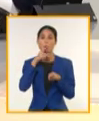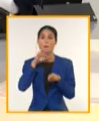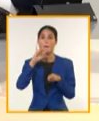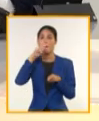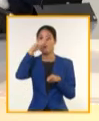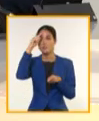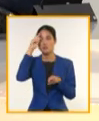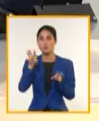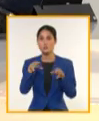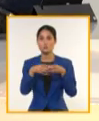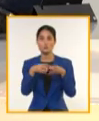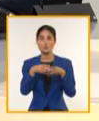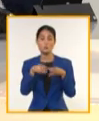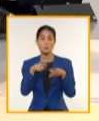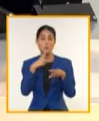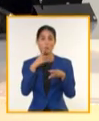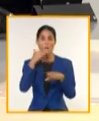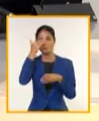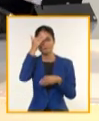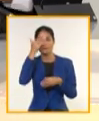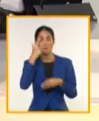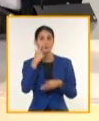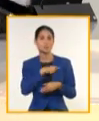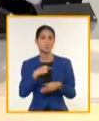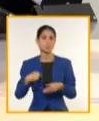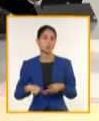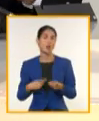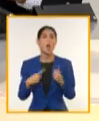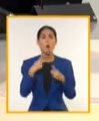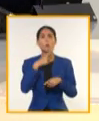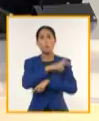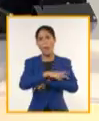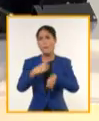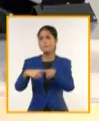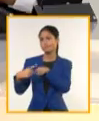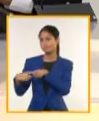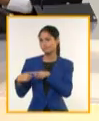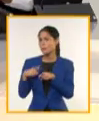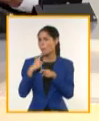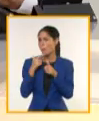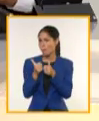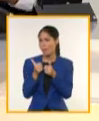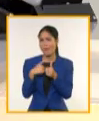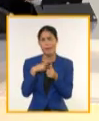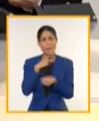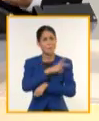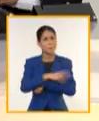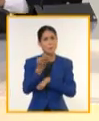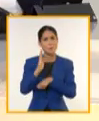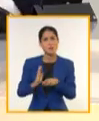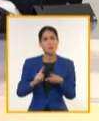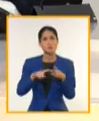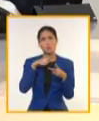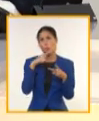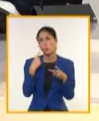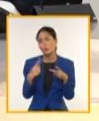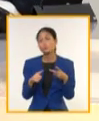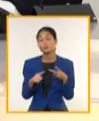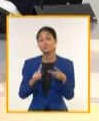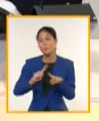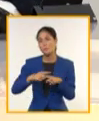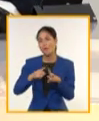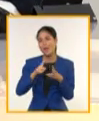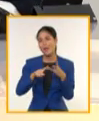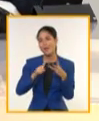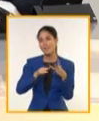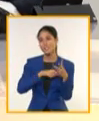también gracias al apoyo de China. Hay otros países, por supuesto, con excelentes relaciones, Brasil, Rusia con Cuba, pero China también puso su granito de